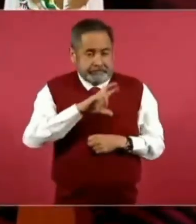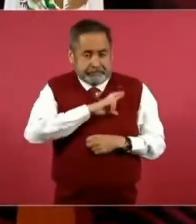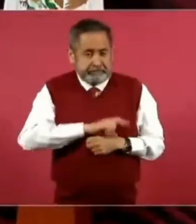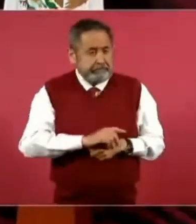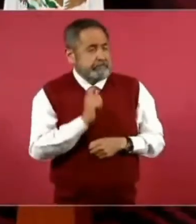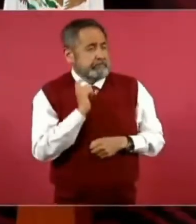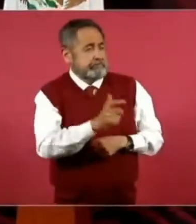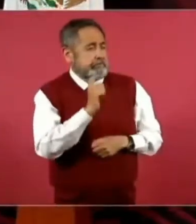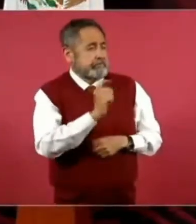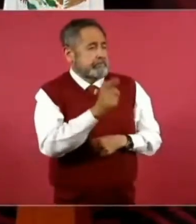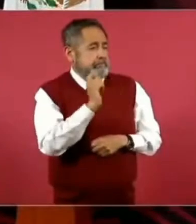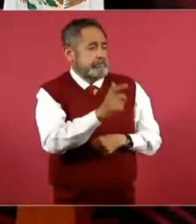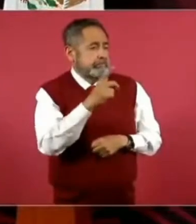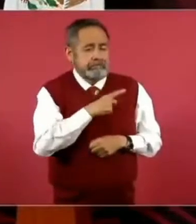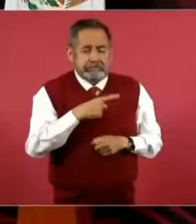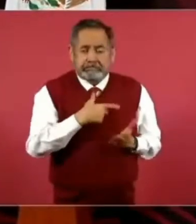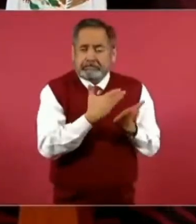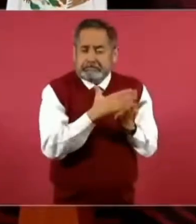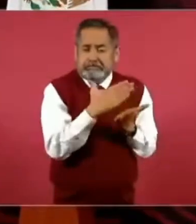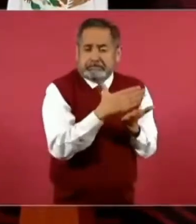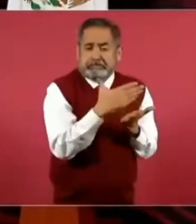todo el tiempo.